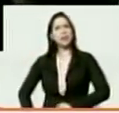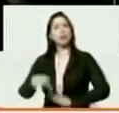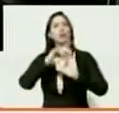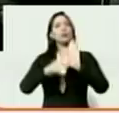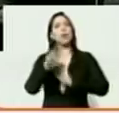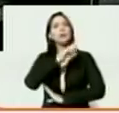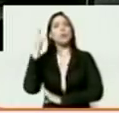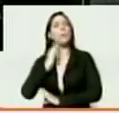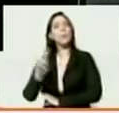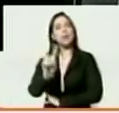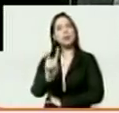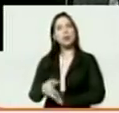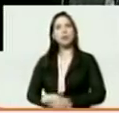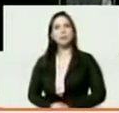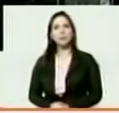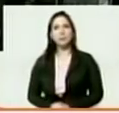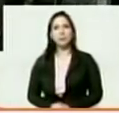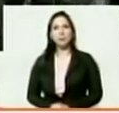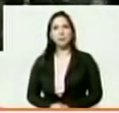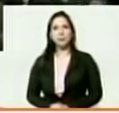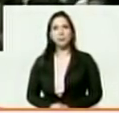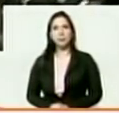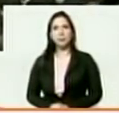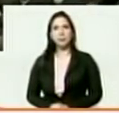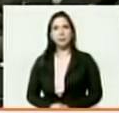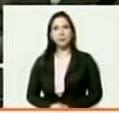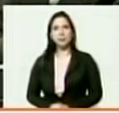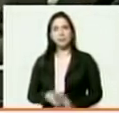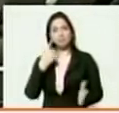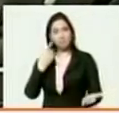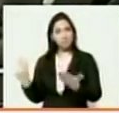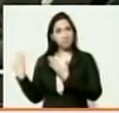de la República Bolivariana de Venezuela.